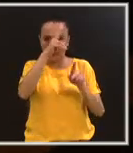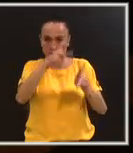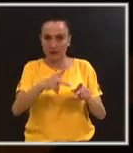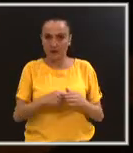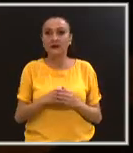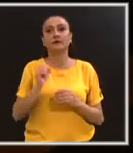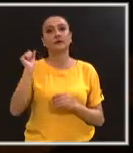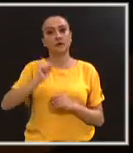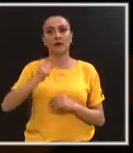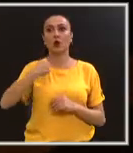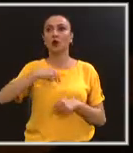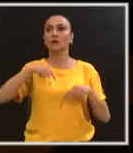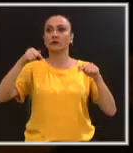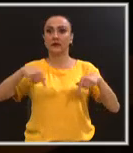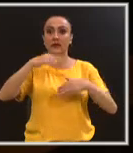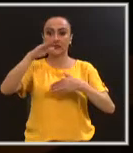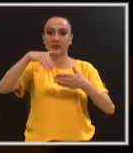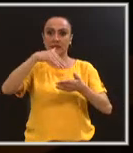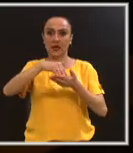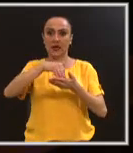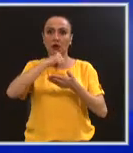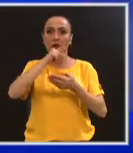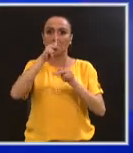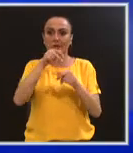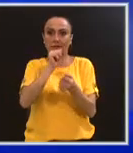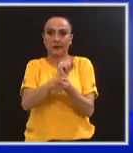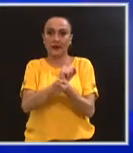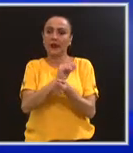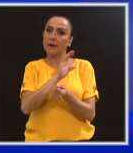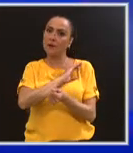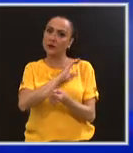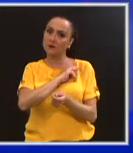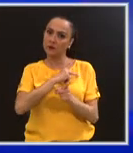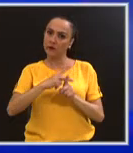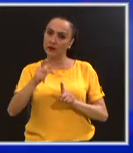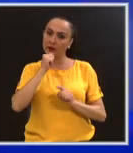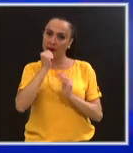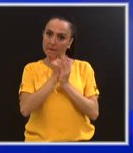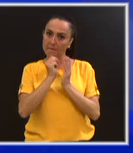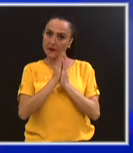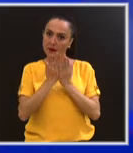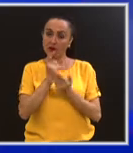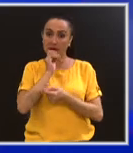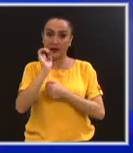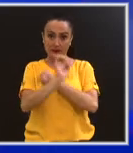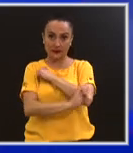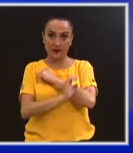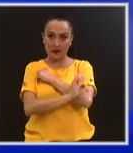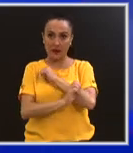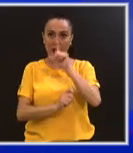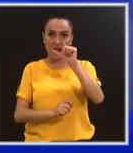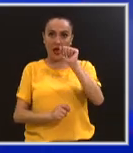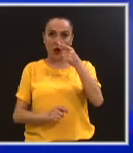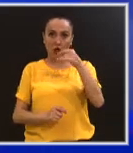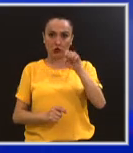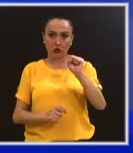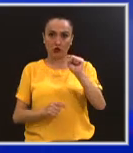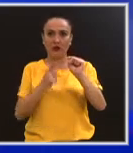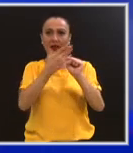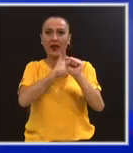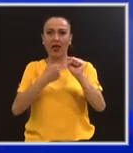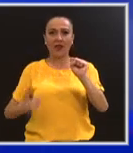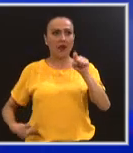efectivamente estamos acá en el centro de aprendidos de la policía profesional de migración y extranjería acá en los lagos de Heredia donde